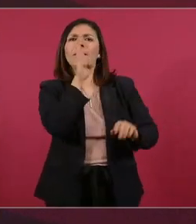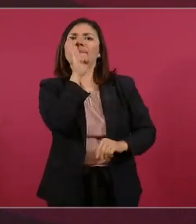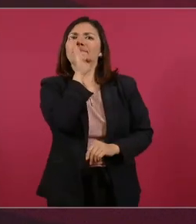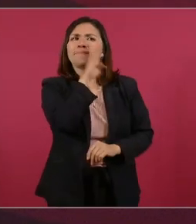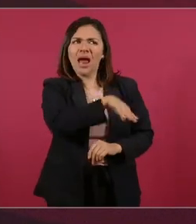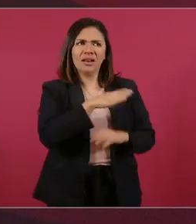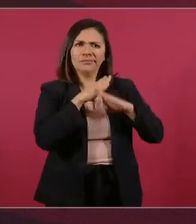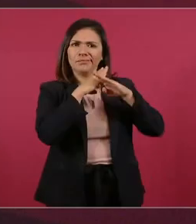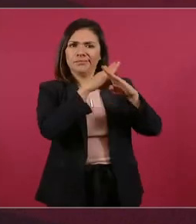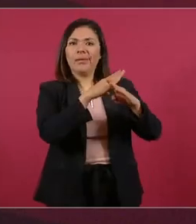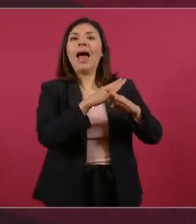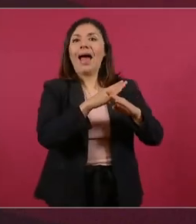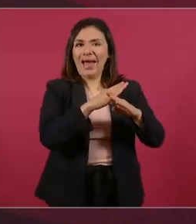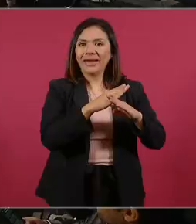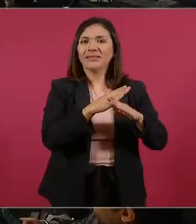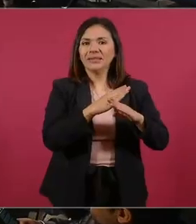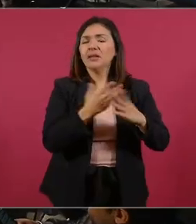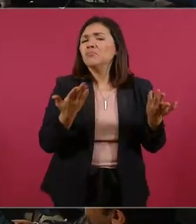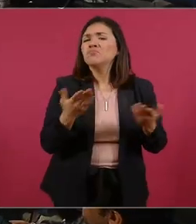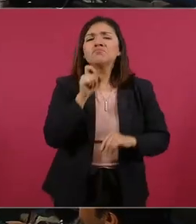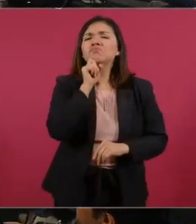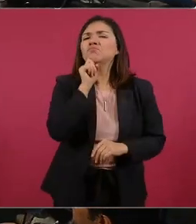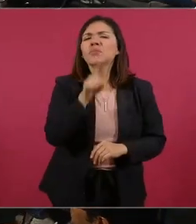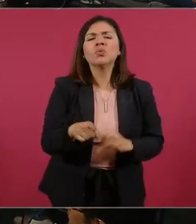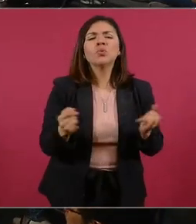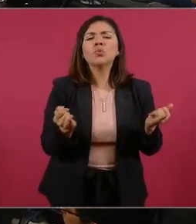porque lo mismo,